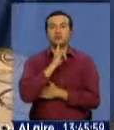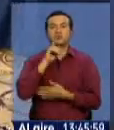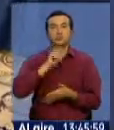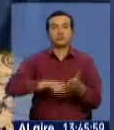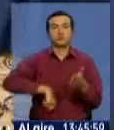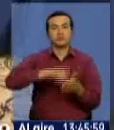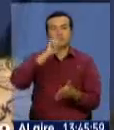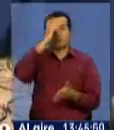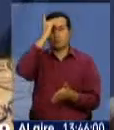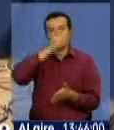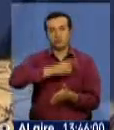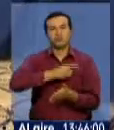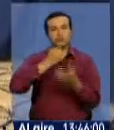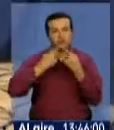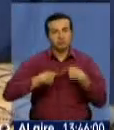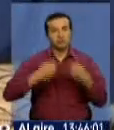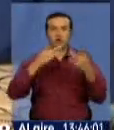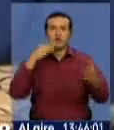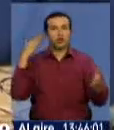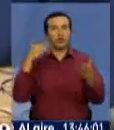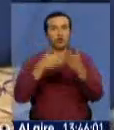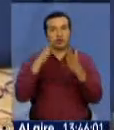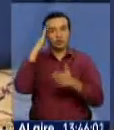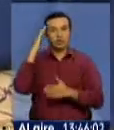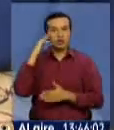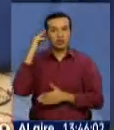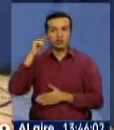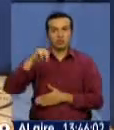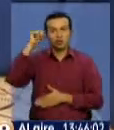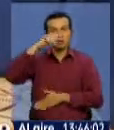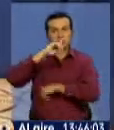un decreto con nuevas sanciones contra Corea del Norte.